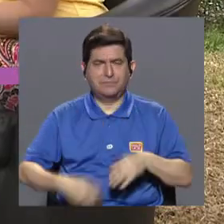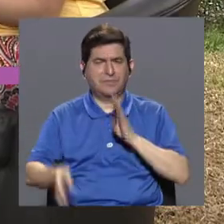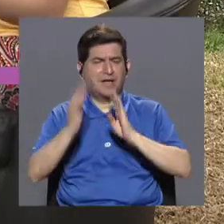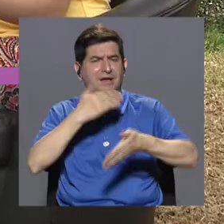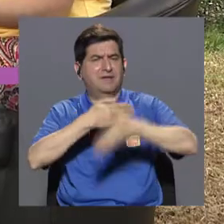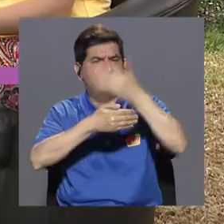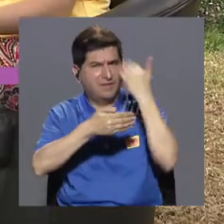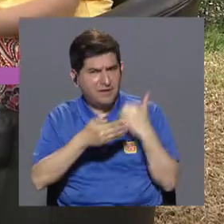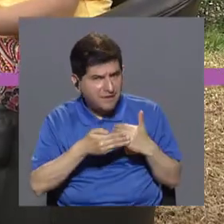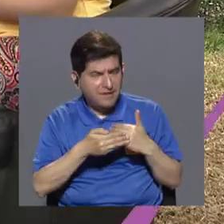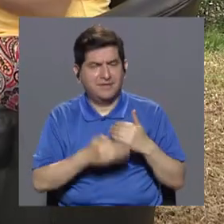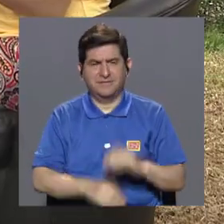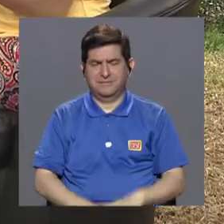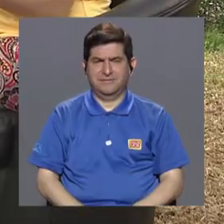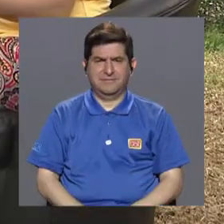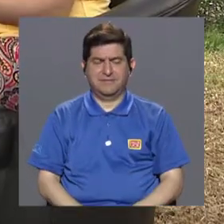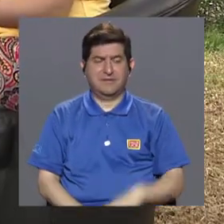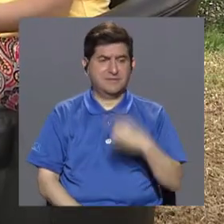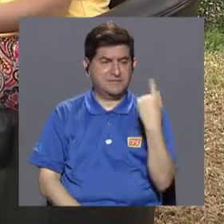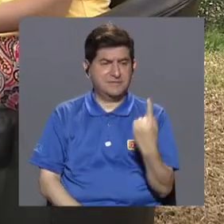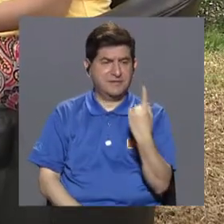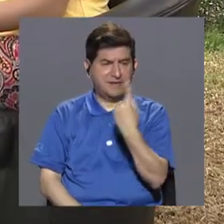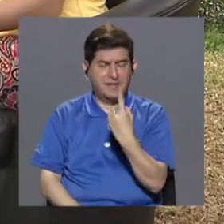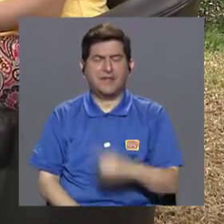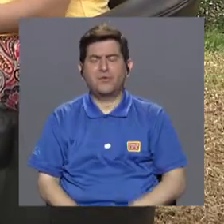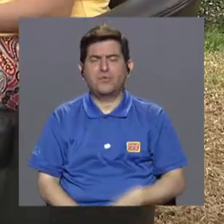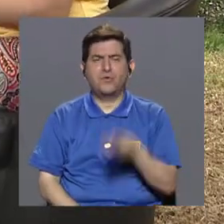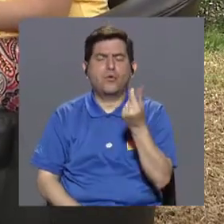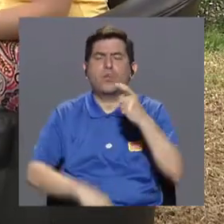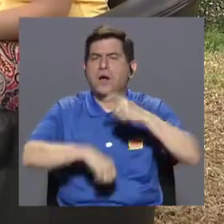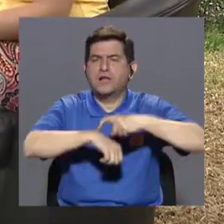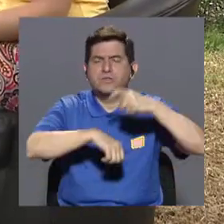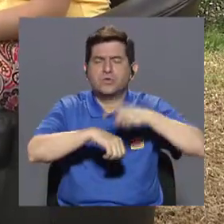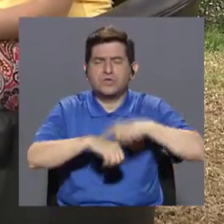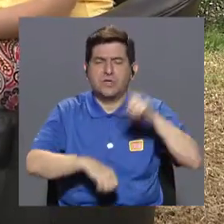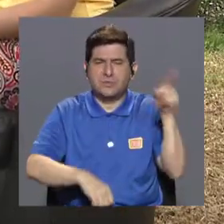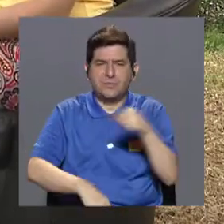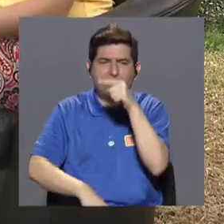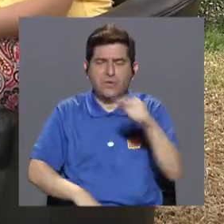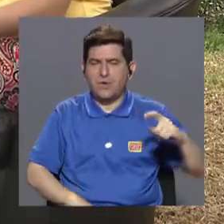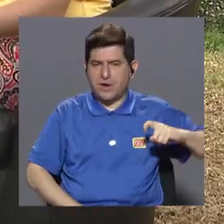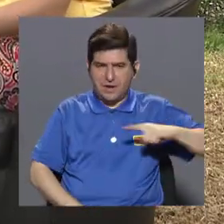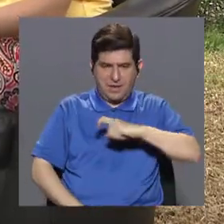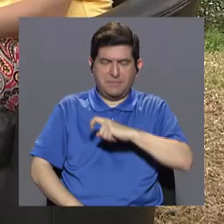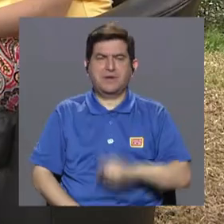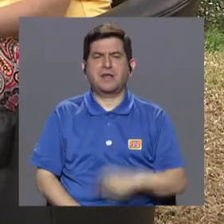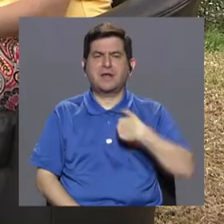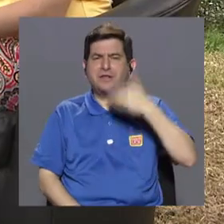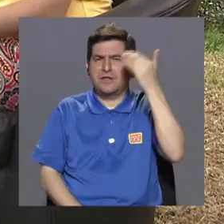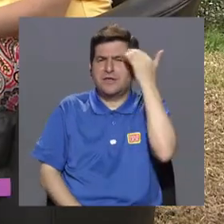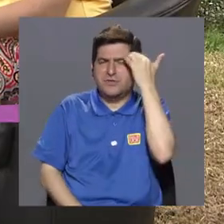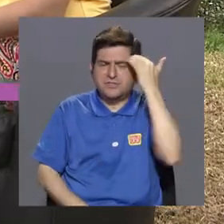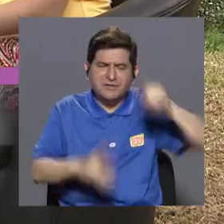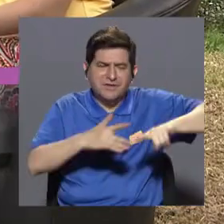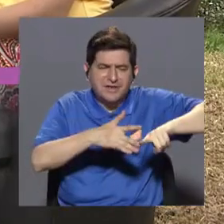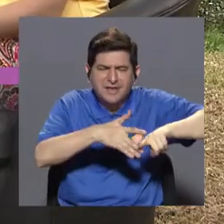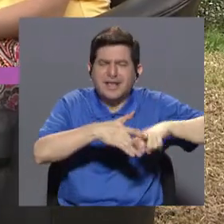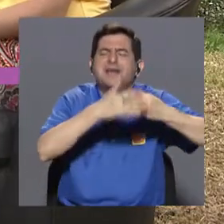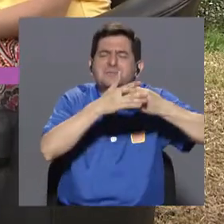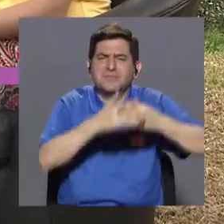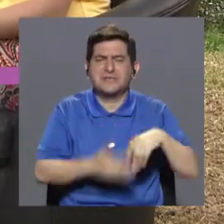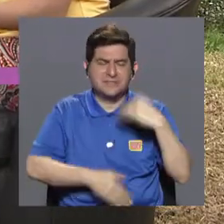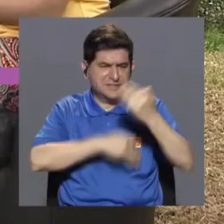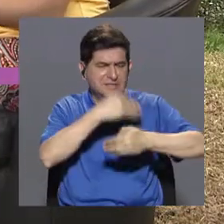Estábamos conversando un poquito, bueno, acerca de cada cuánto, ¿verdad?, desparasitar, y me gustaría saber cuándo se debe